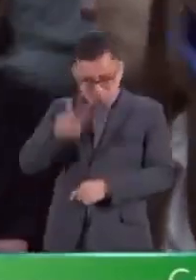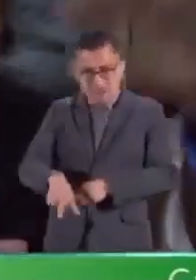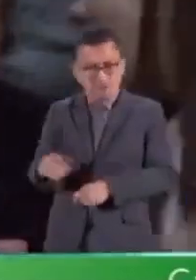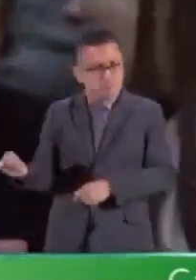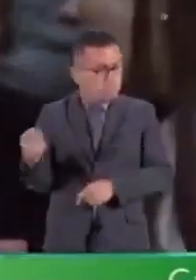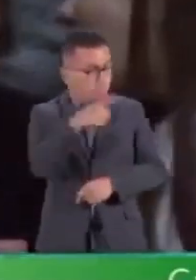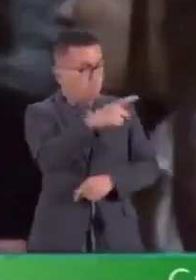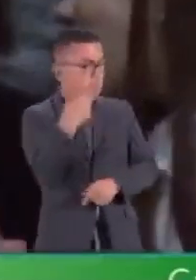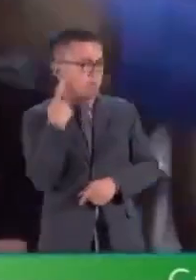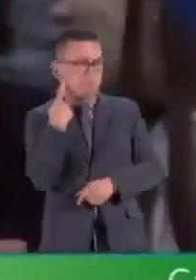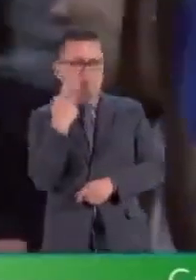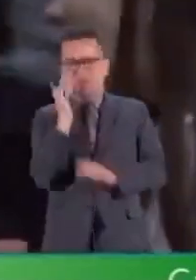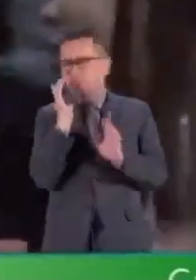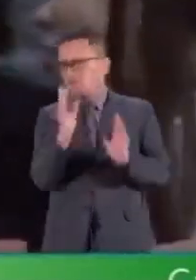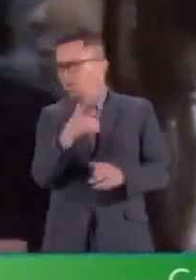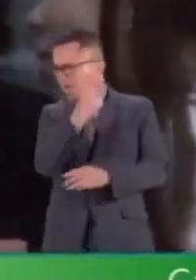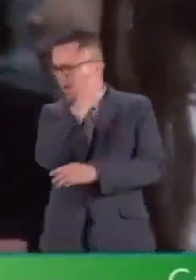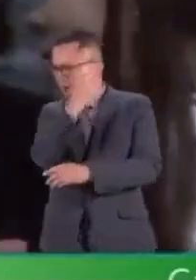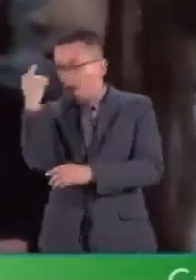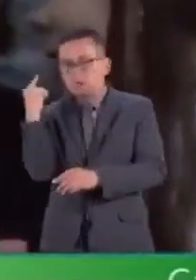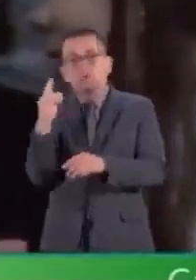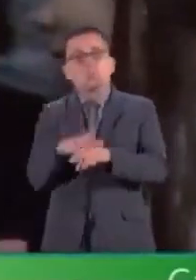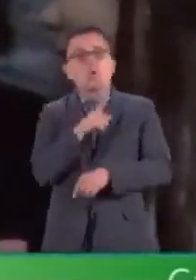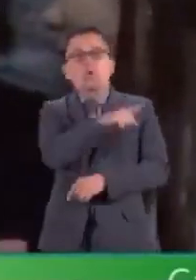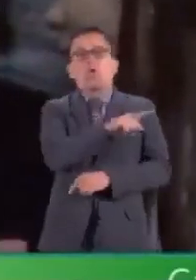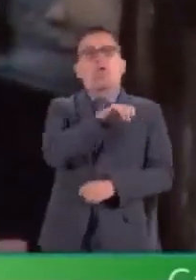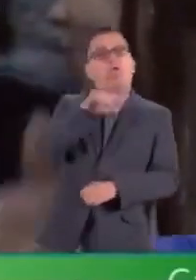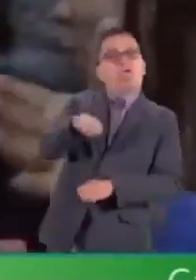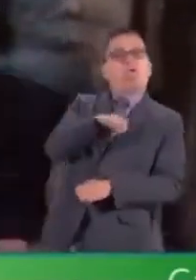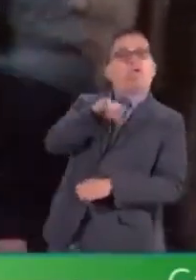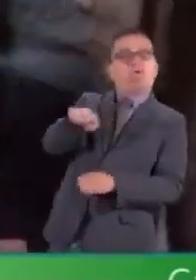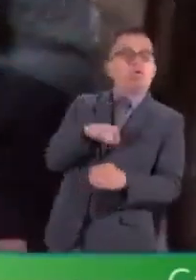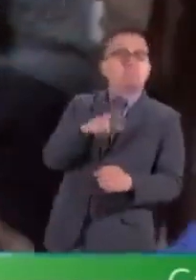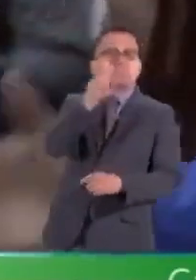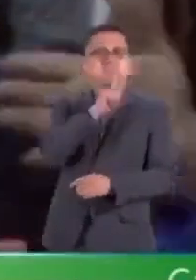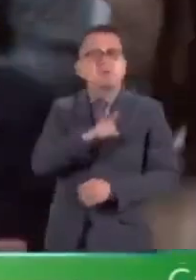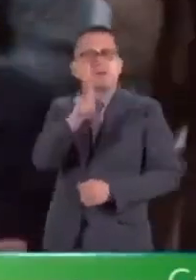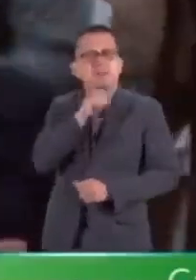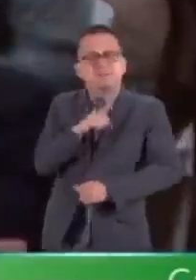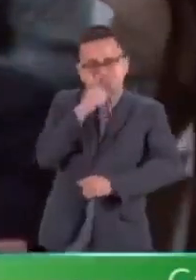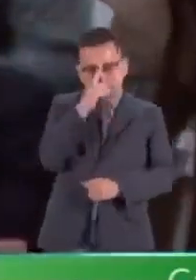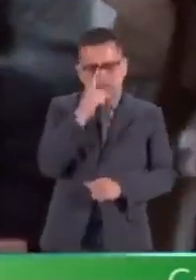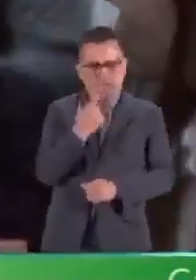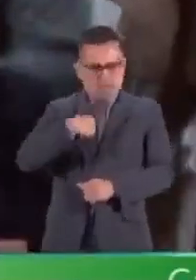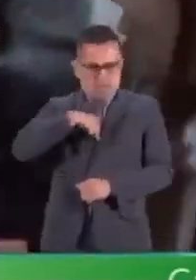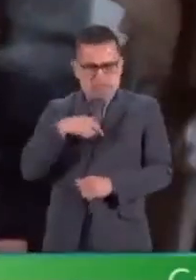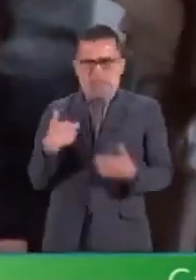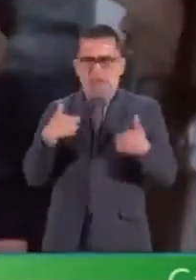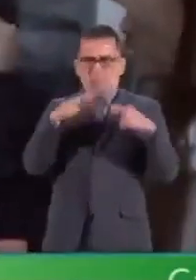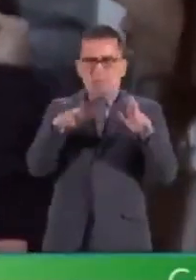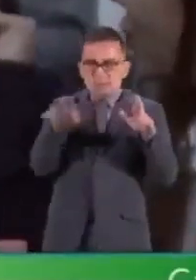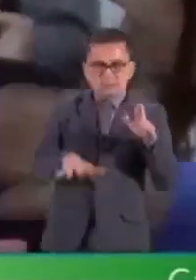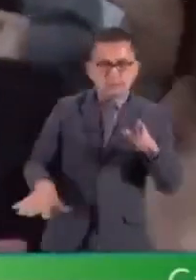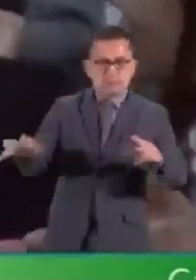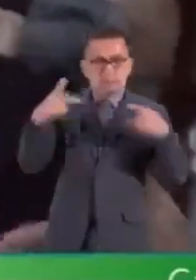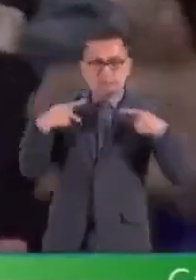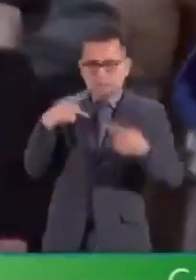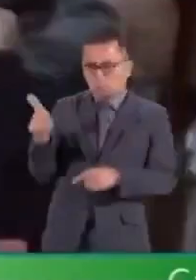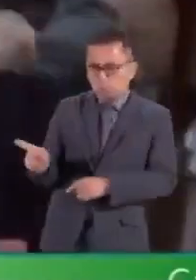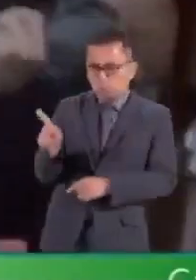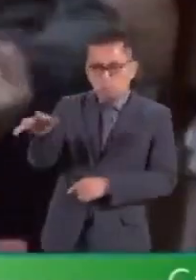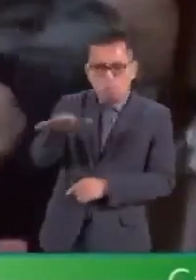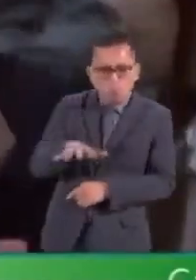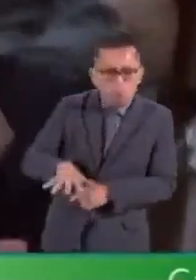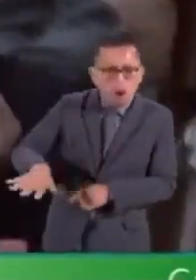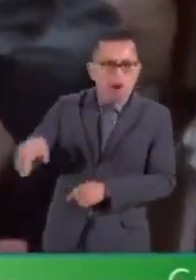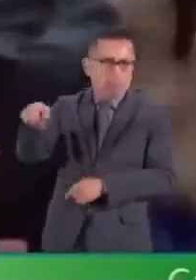que le divide. Representamos a un pueblo que es producto de su historia, que es producto de